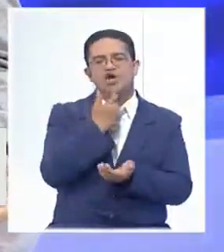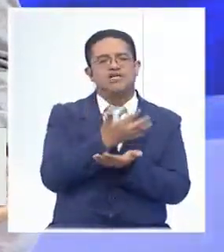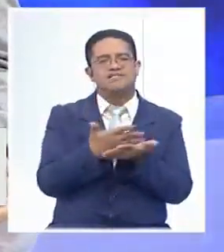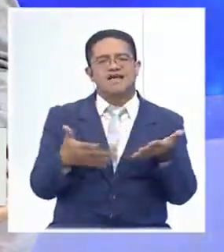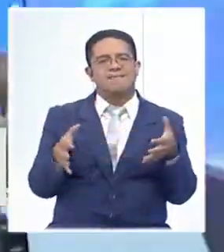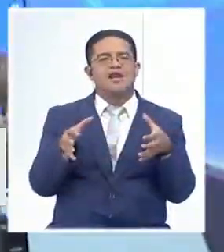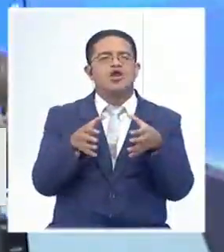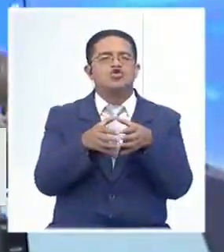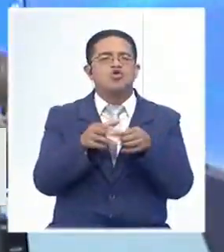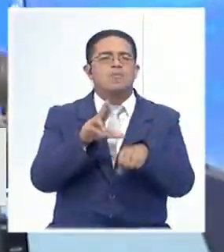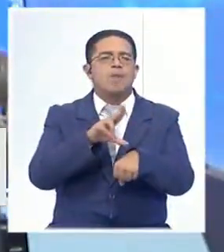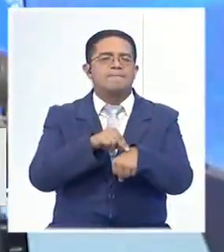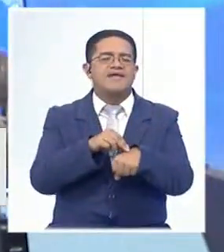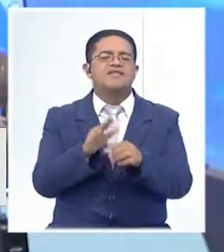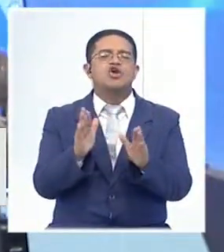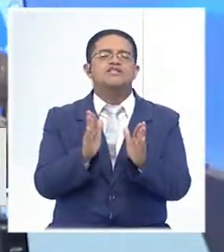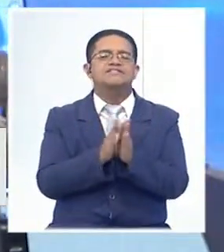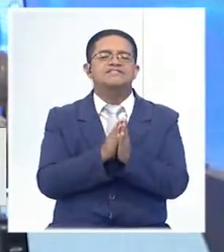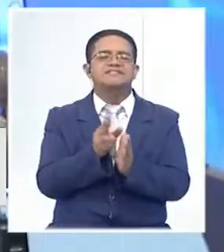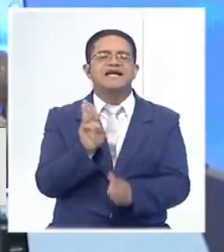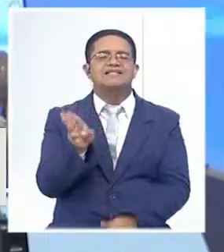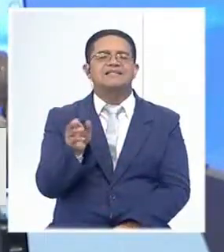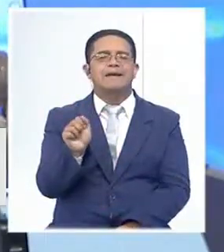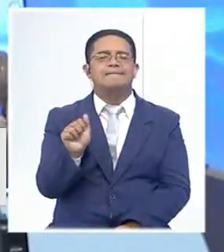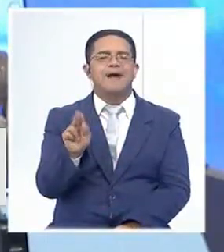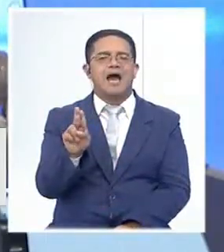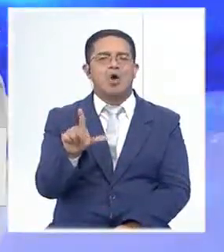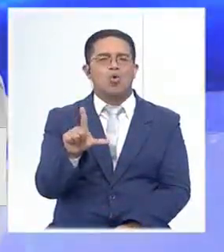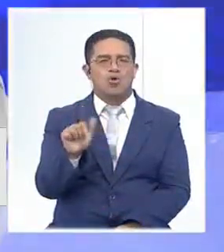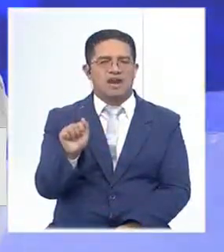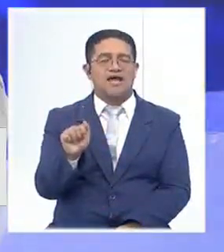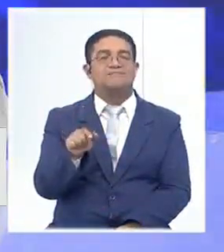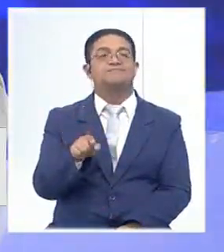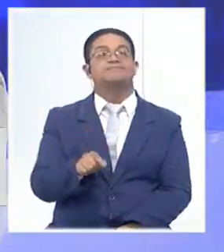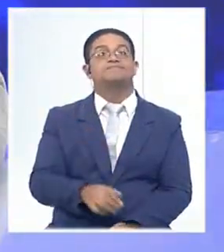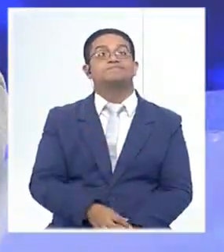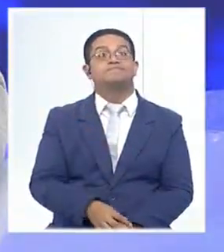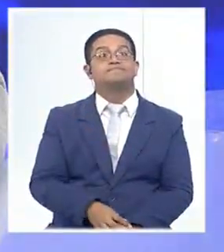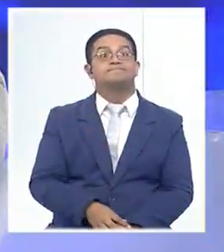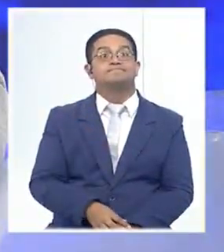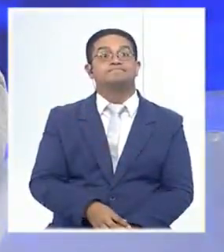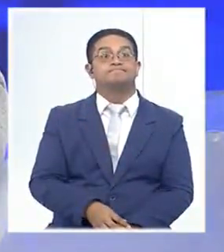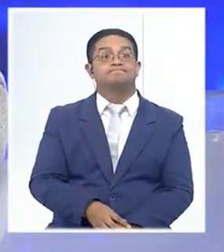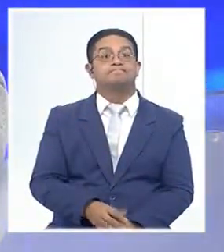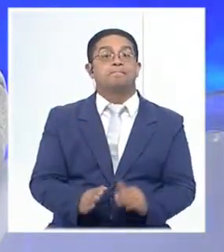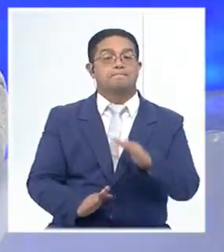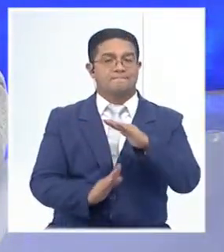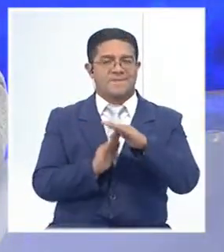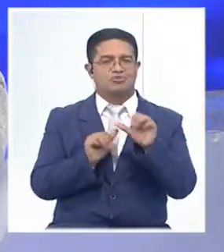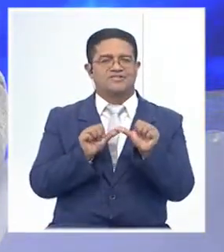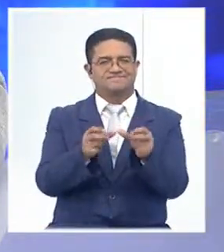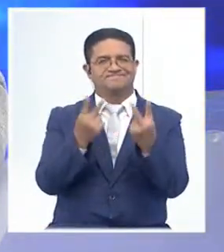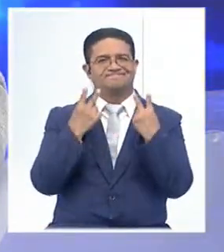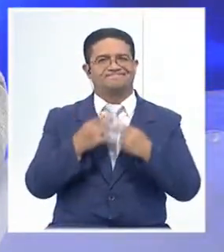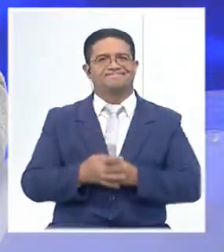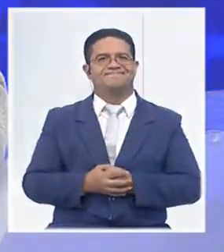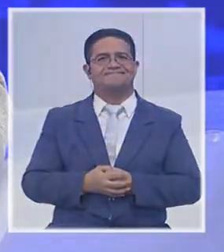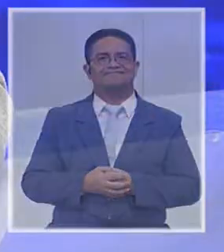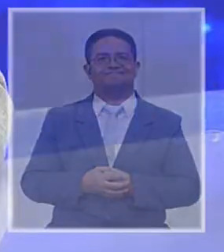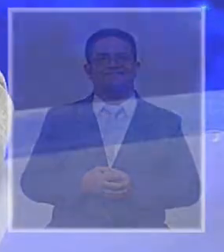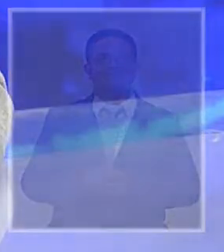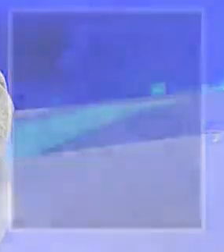Grupo Médico Santa Paula y presidenta de la Sociedad Venezolana de Hemoterapia. Así que vamos a la pausa y volvemos.